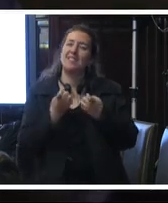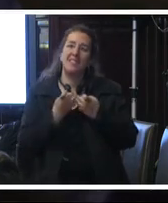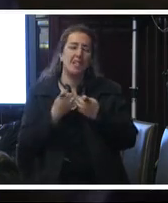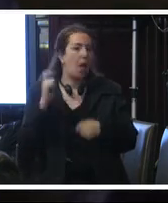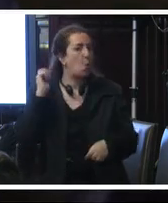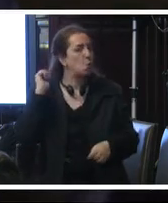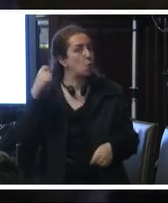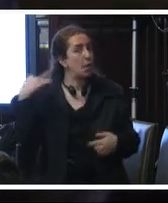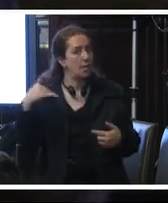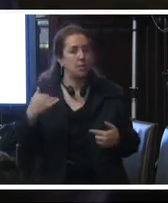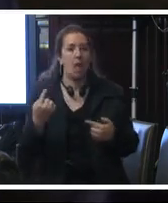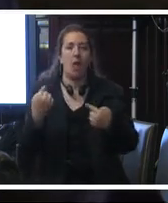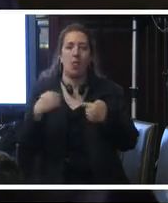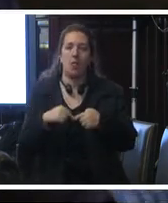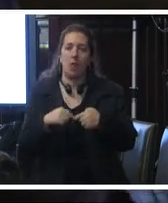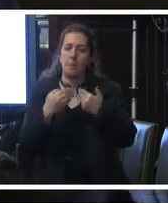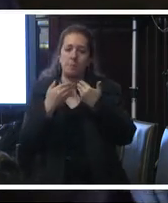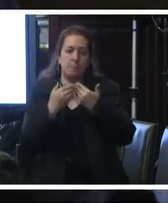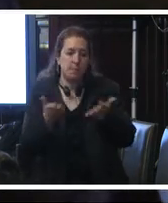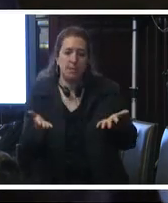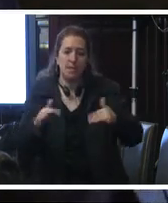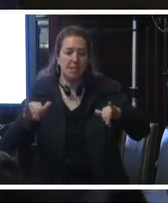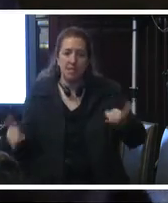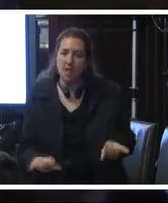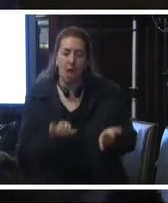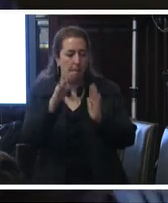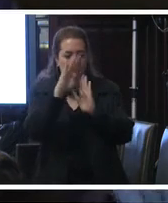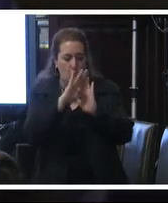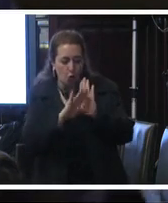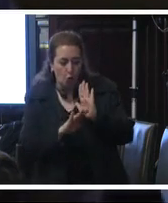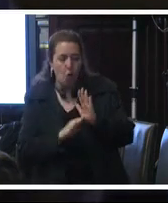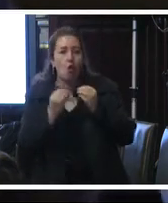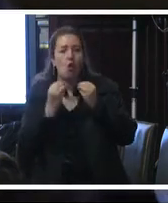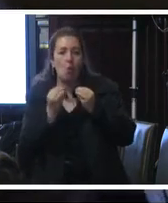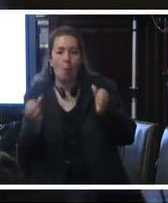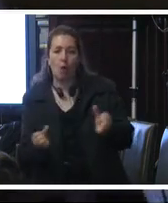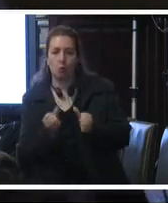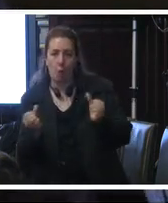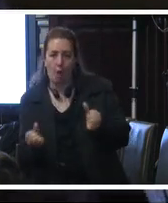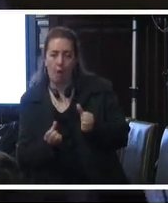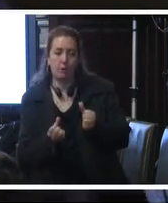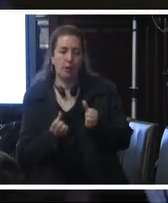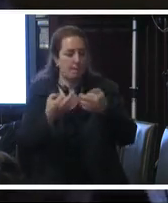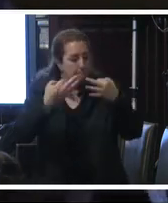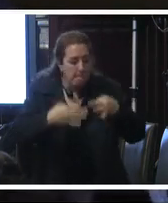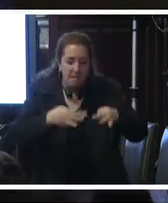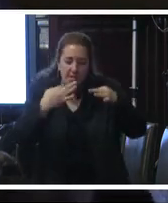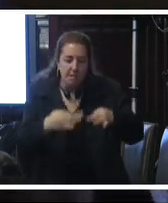necesidad y urgencia de implementar protocolos de protección específicos y